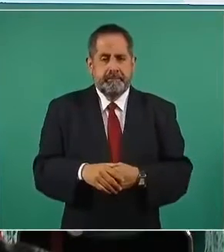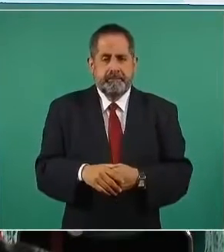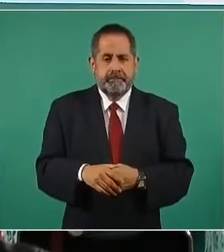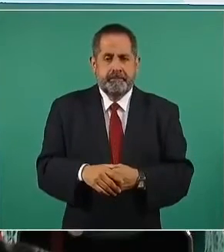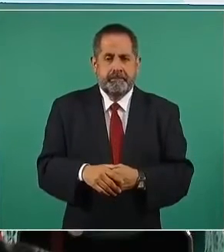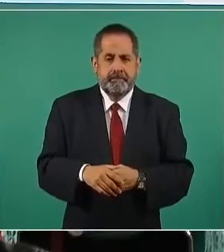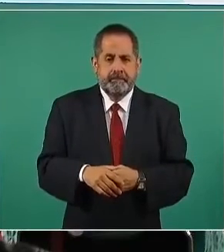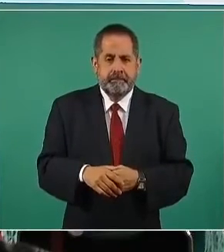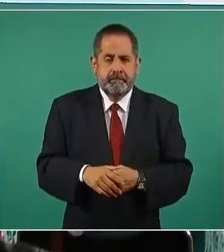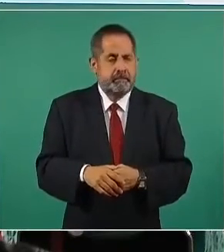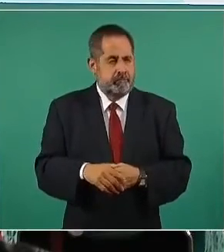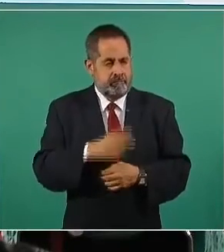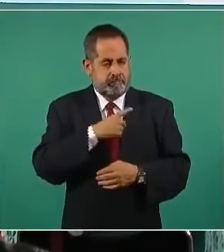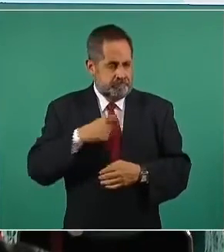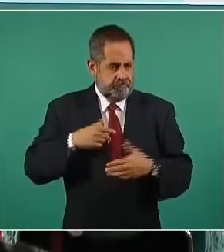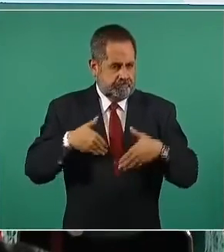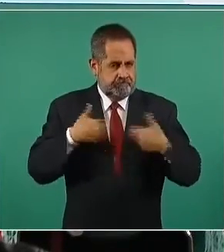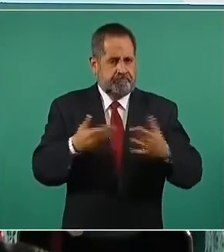franca y lealmente,